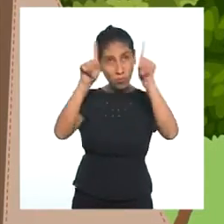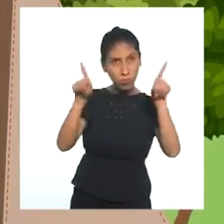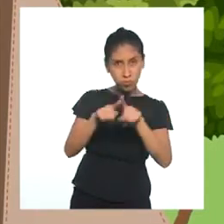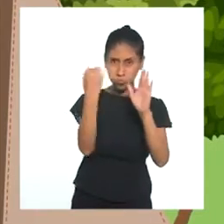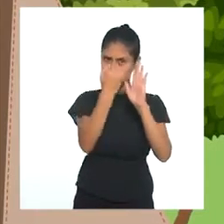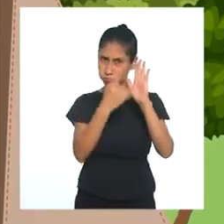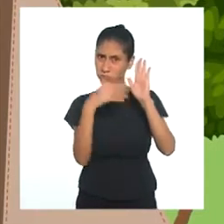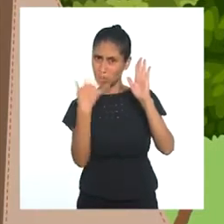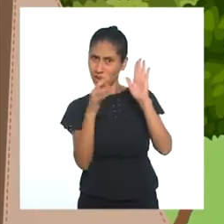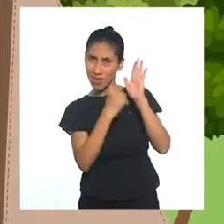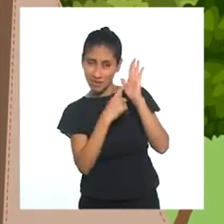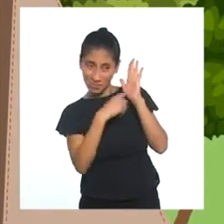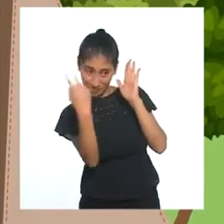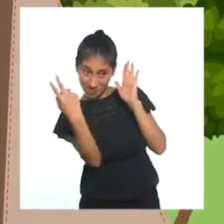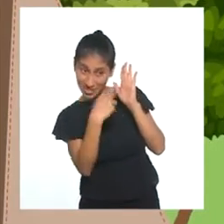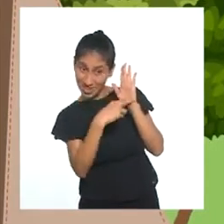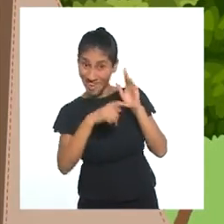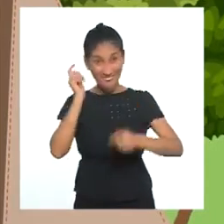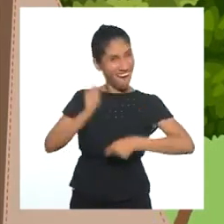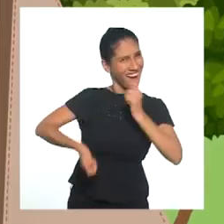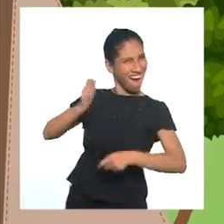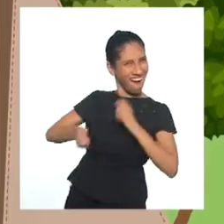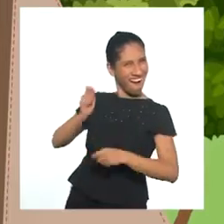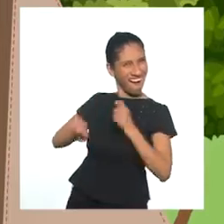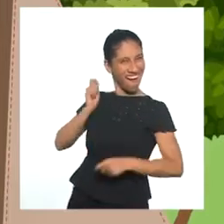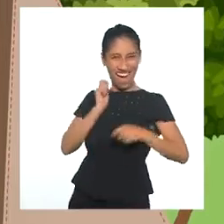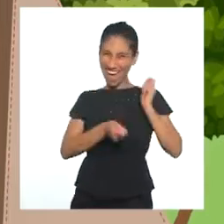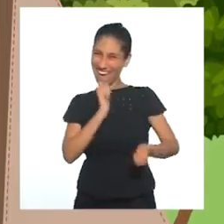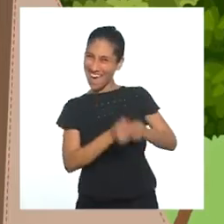¡Sí! ¡Redoblen tambores!